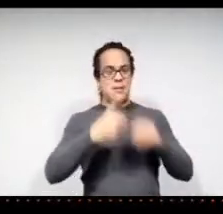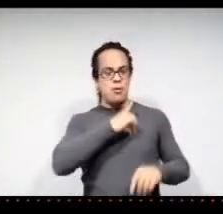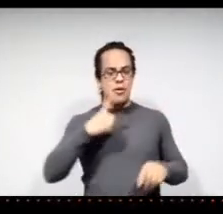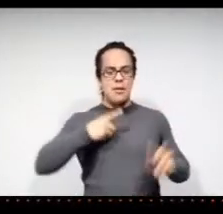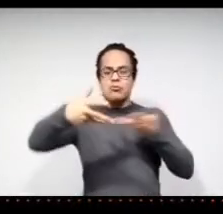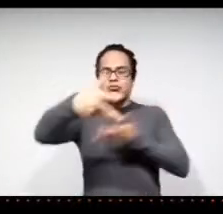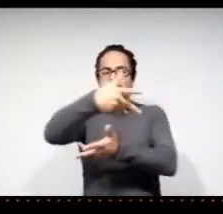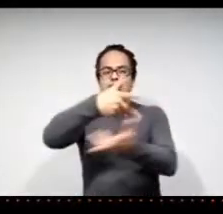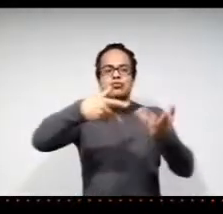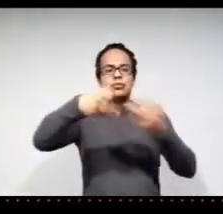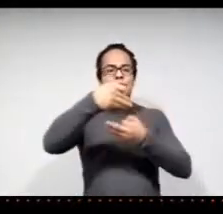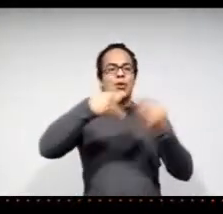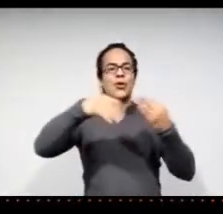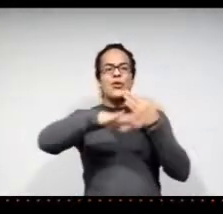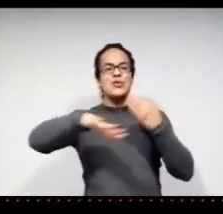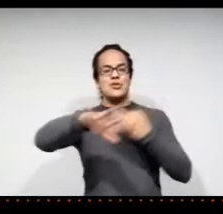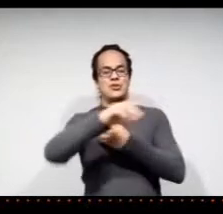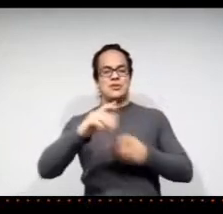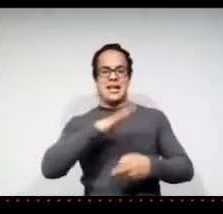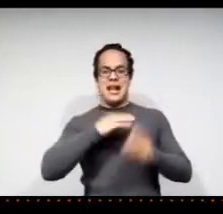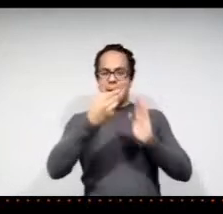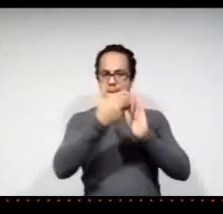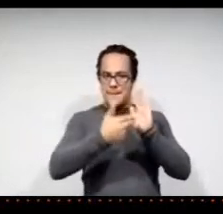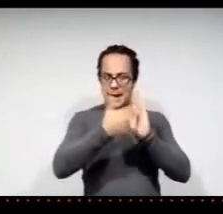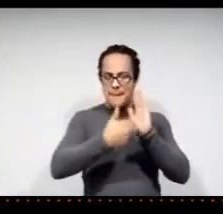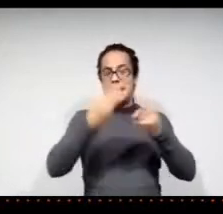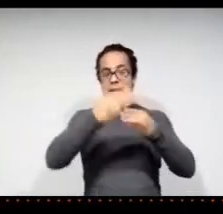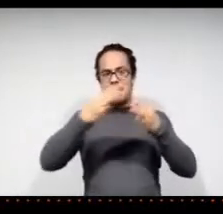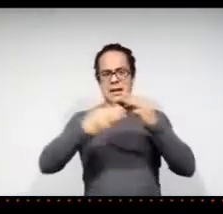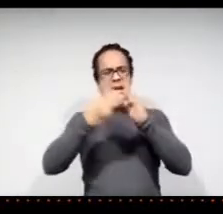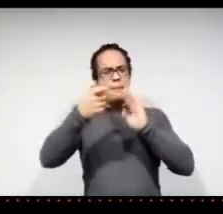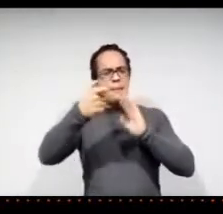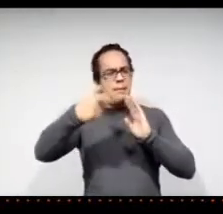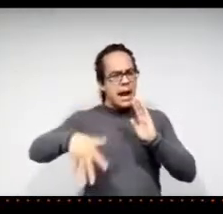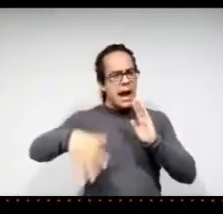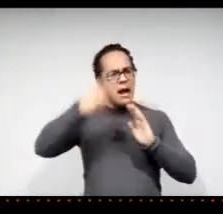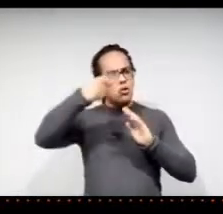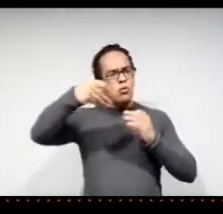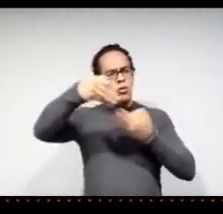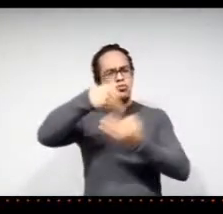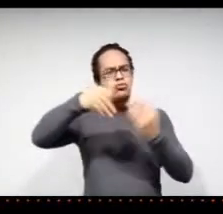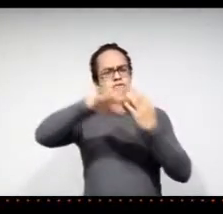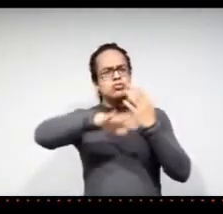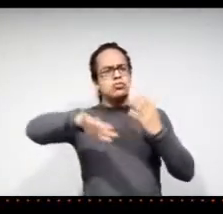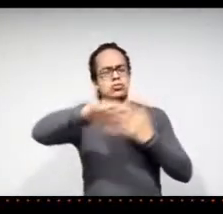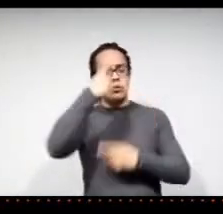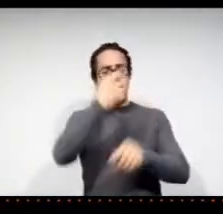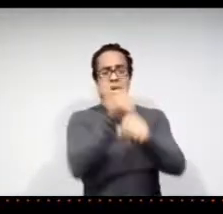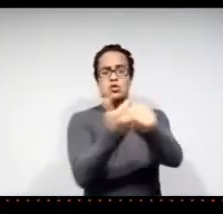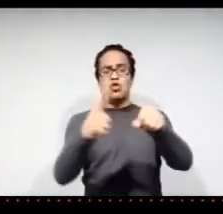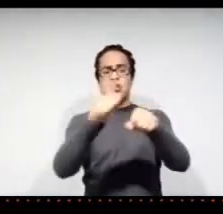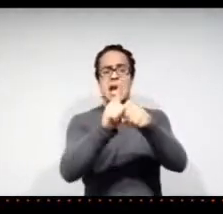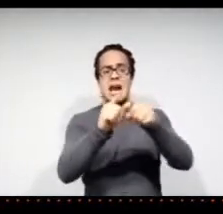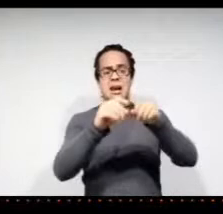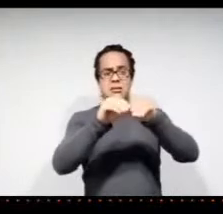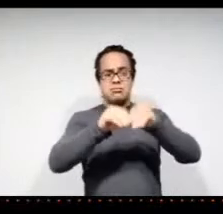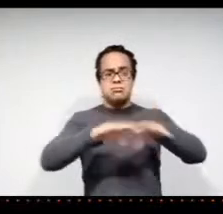de realmente generar recursos de bajo costo o de acceso abierto que ayuden a que toda la sociedad tenga acceso a las